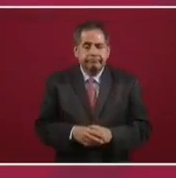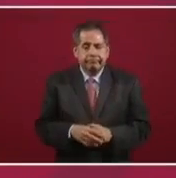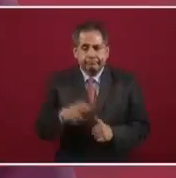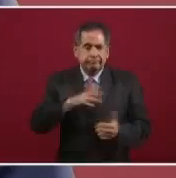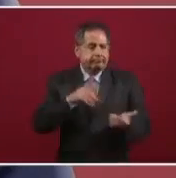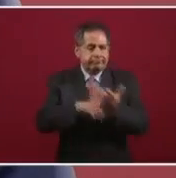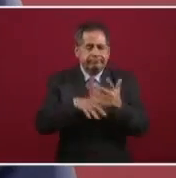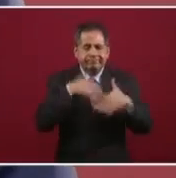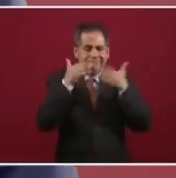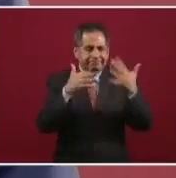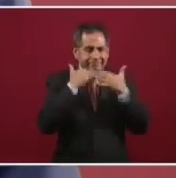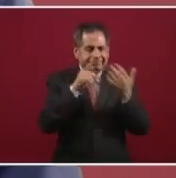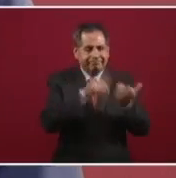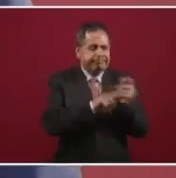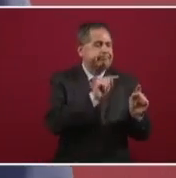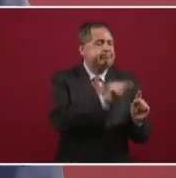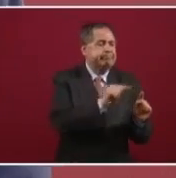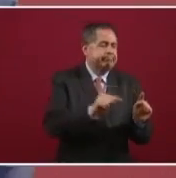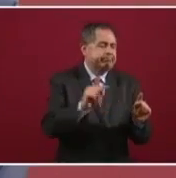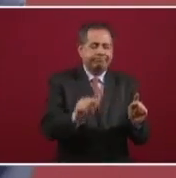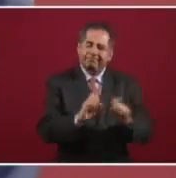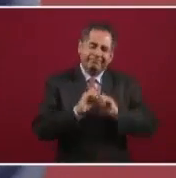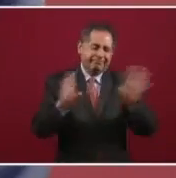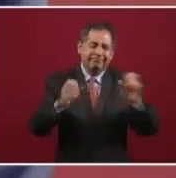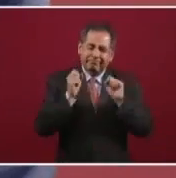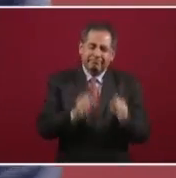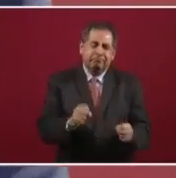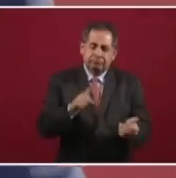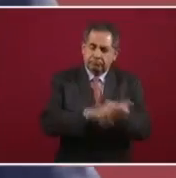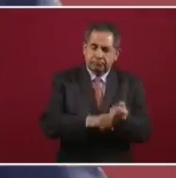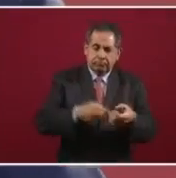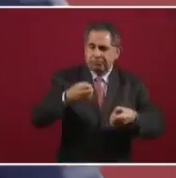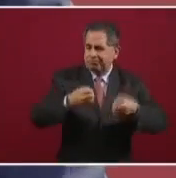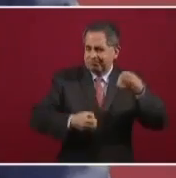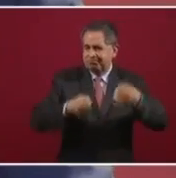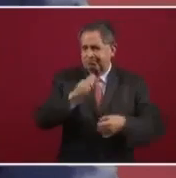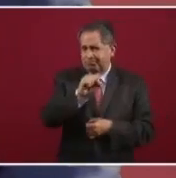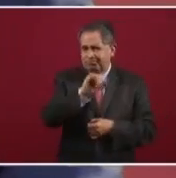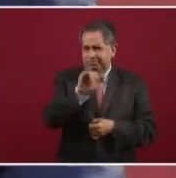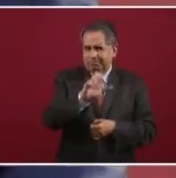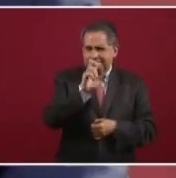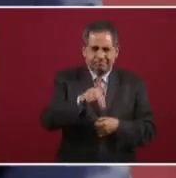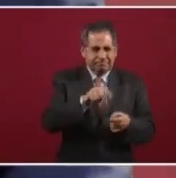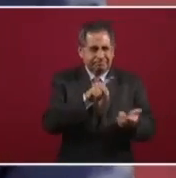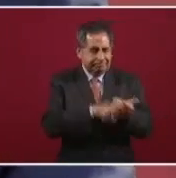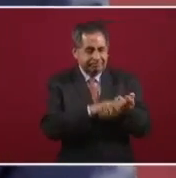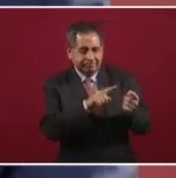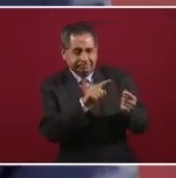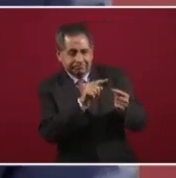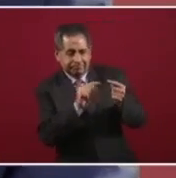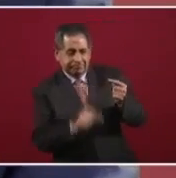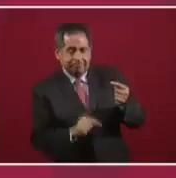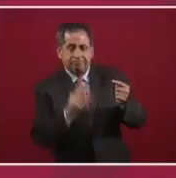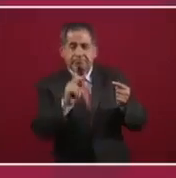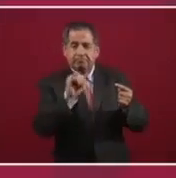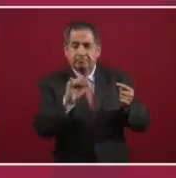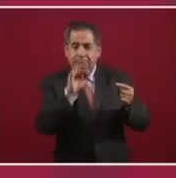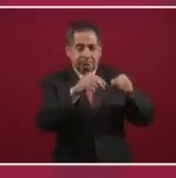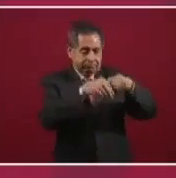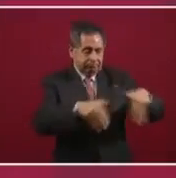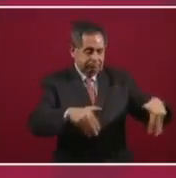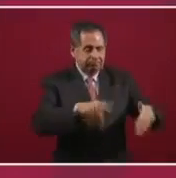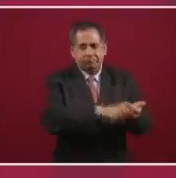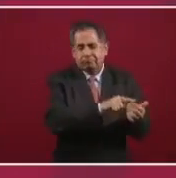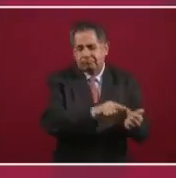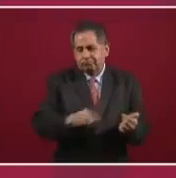hay corrupción en el Poder Judicial. Y una